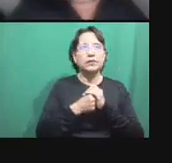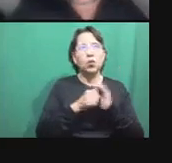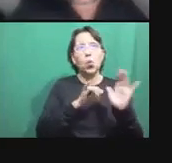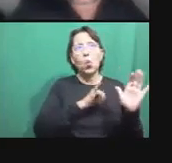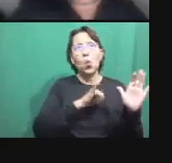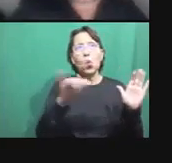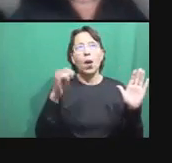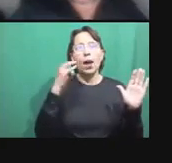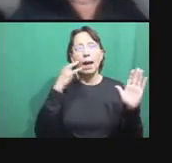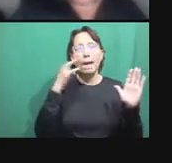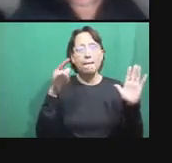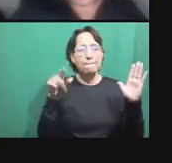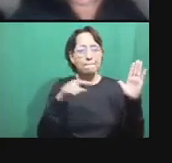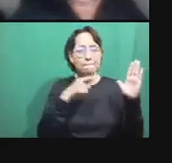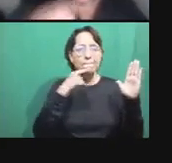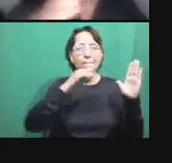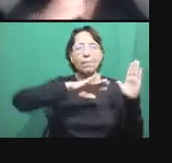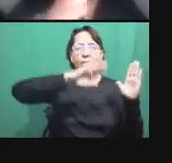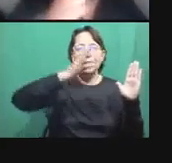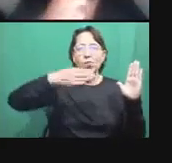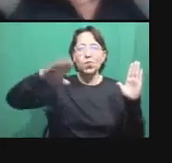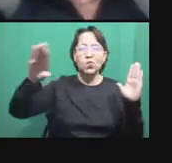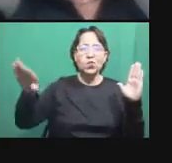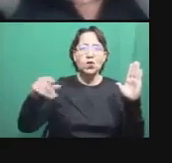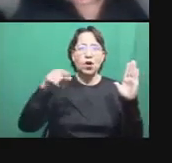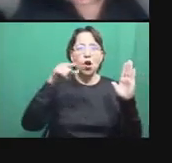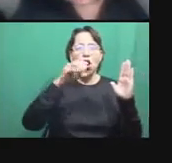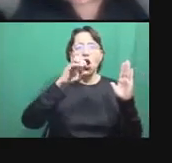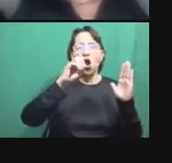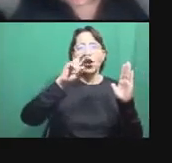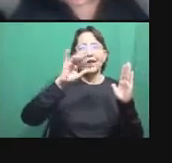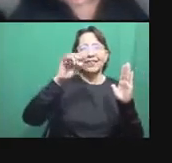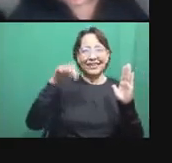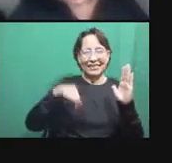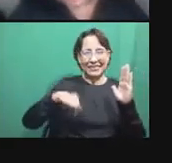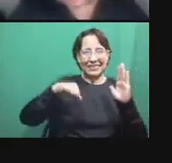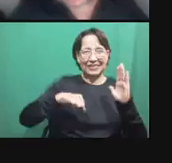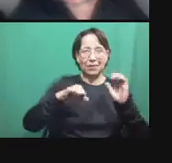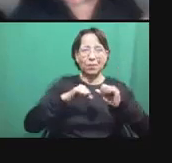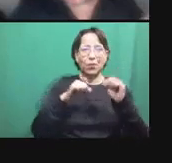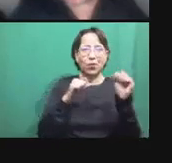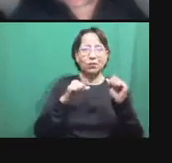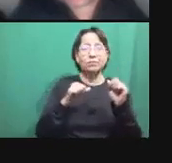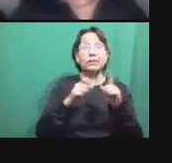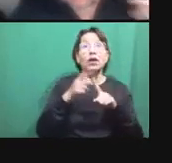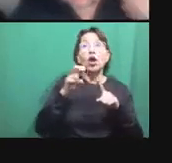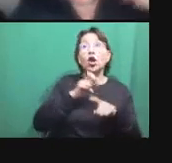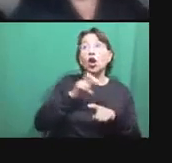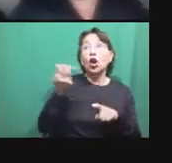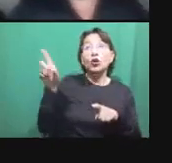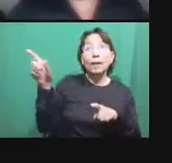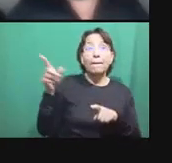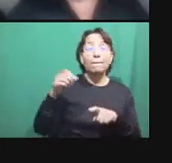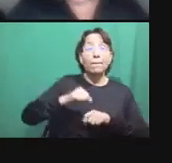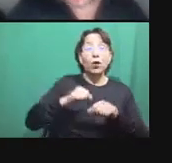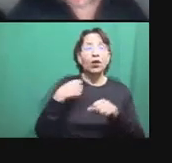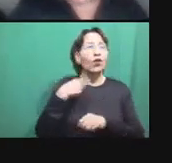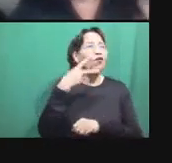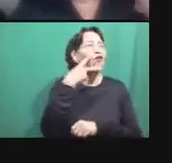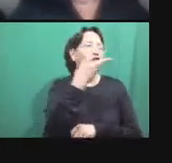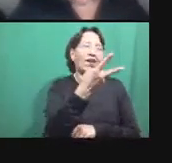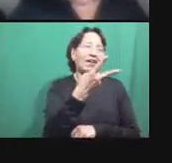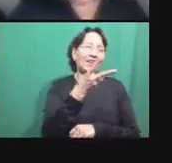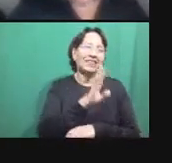sección montañosa de los Cerros Orientales, que aquí en el norte de Bogotá pues ya no es visible por las construcciones, como una forma de devolver